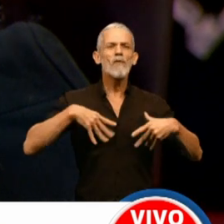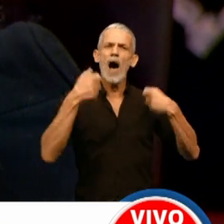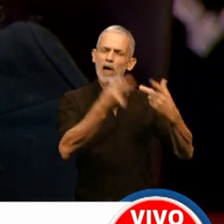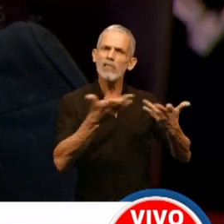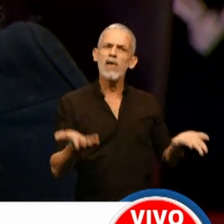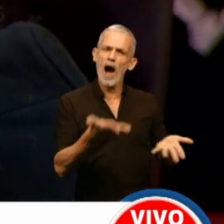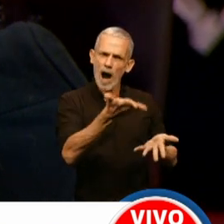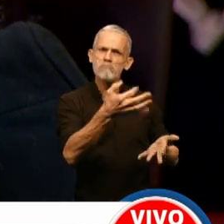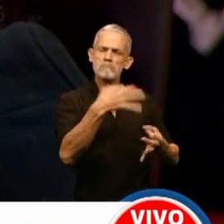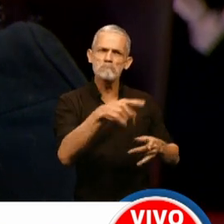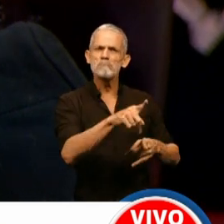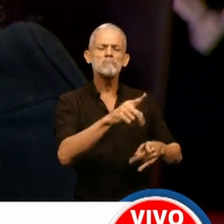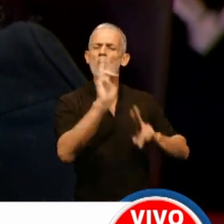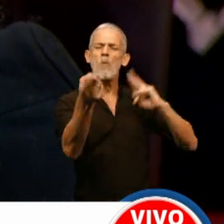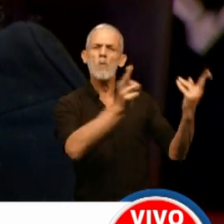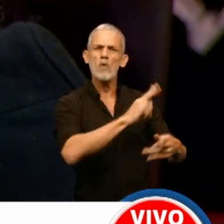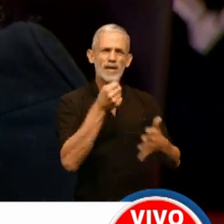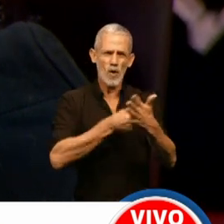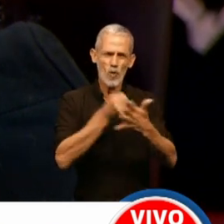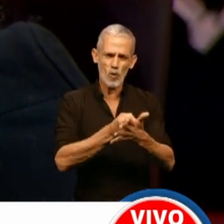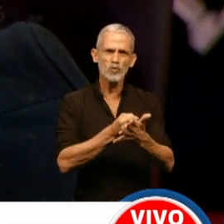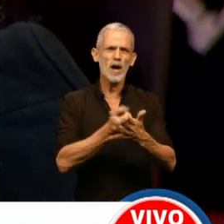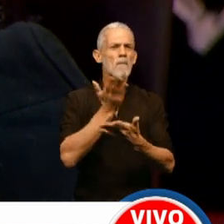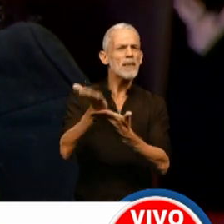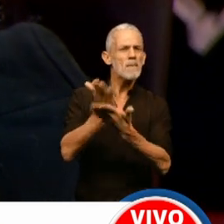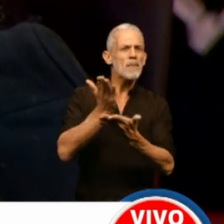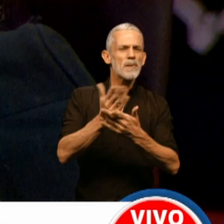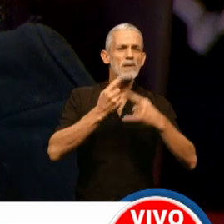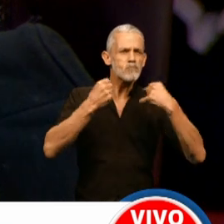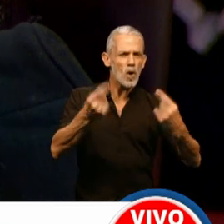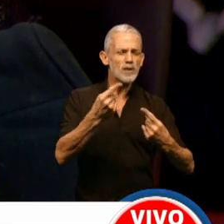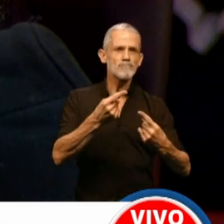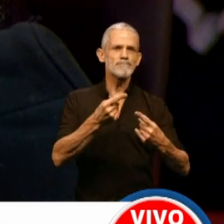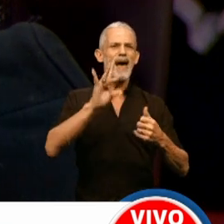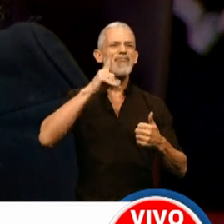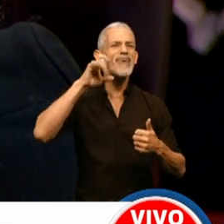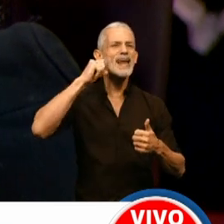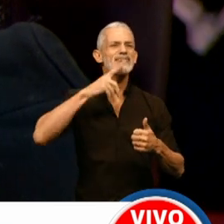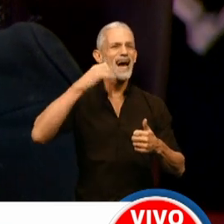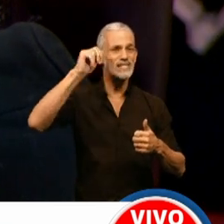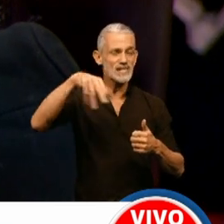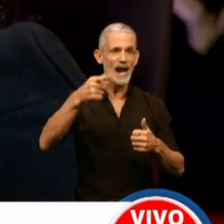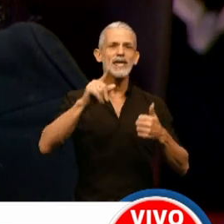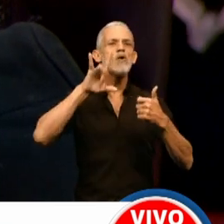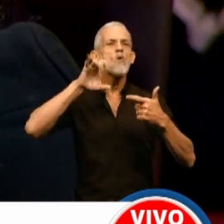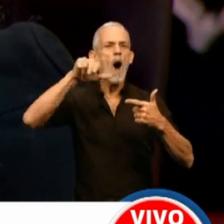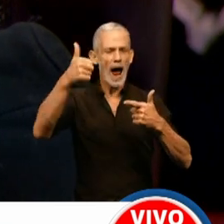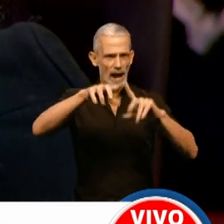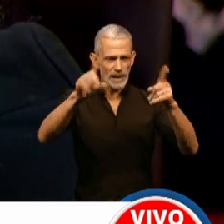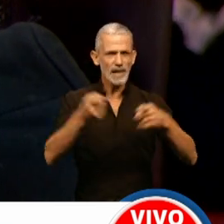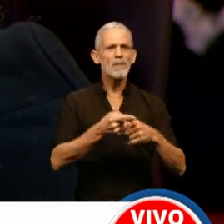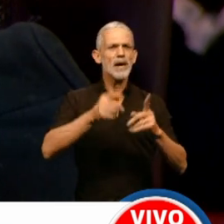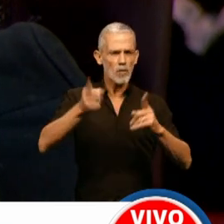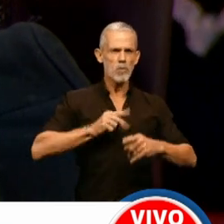que dejaron la vida en esta lucha en este reconocimiento se lo debemos a diana sacayán y luana iconos trans